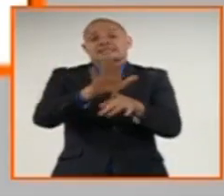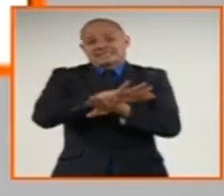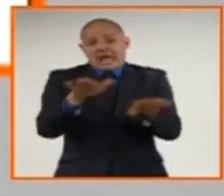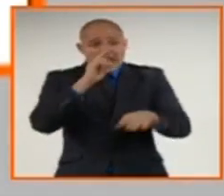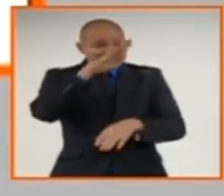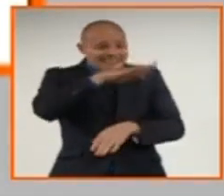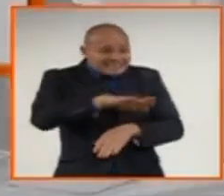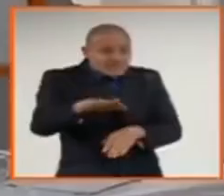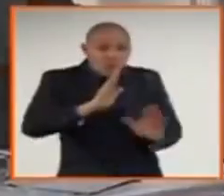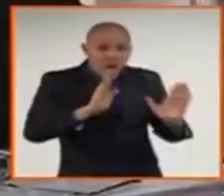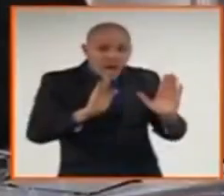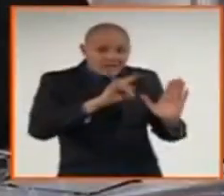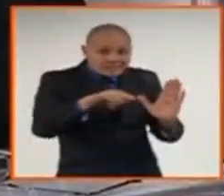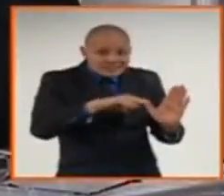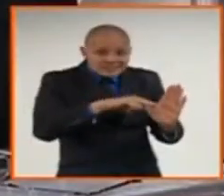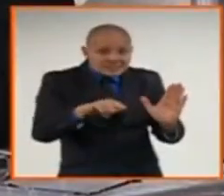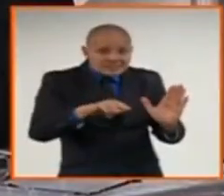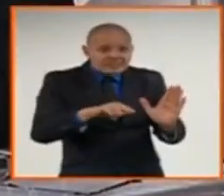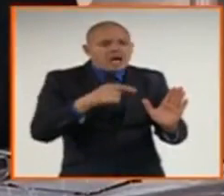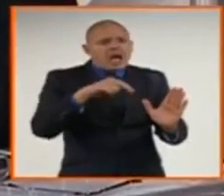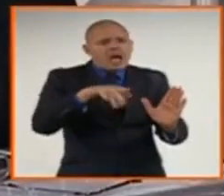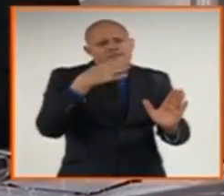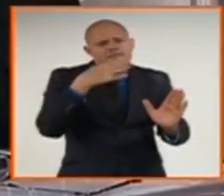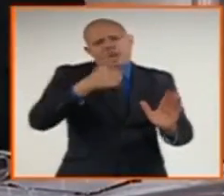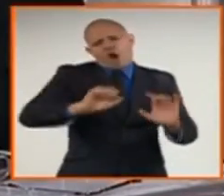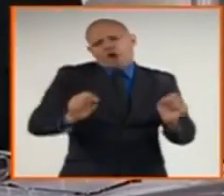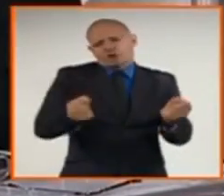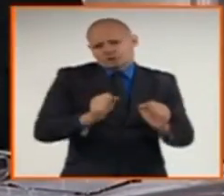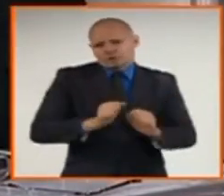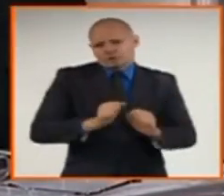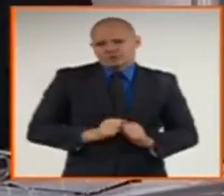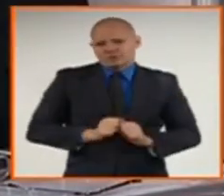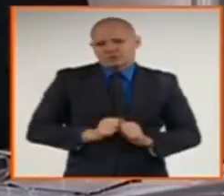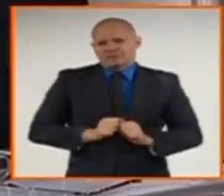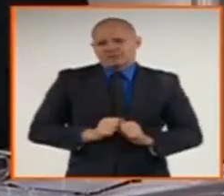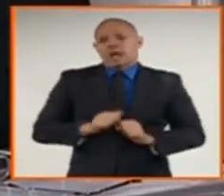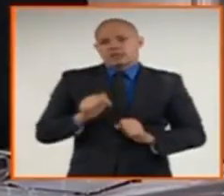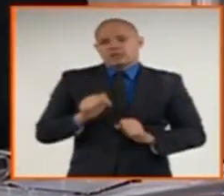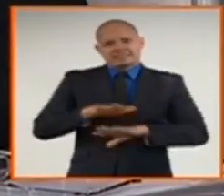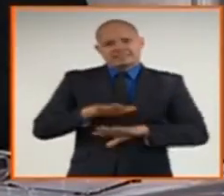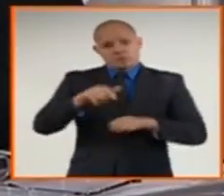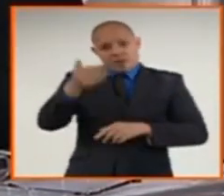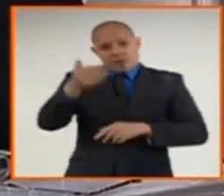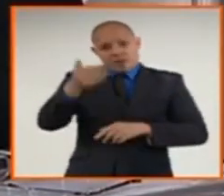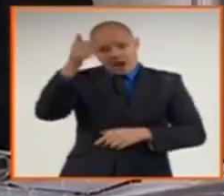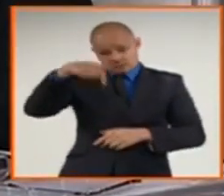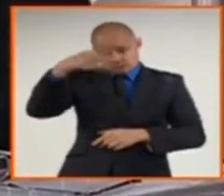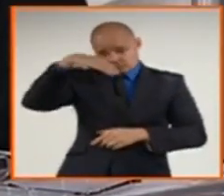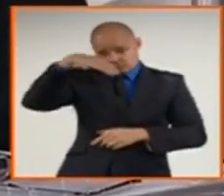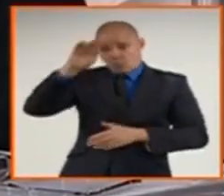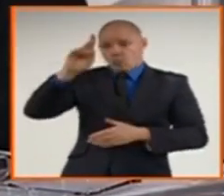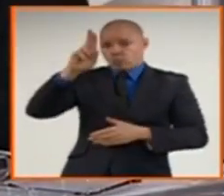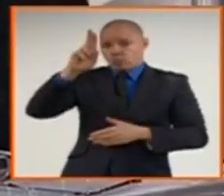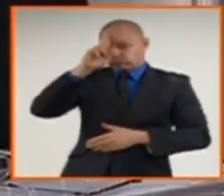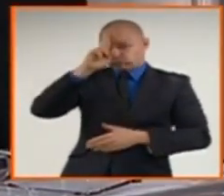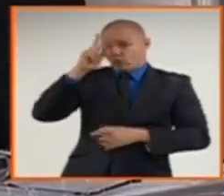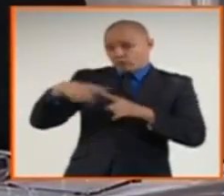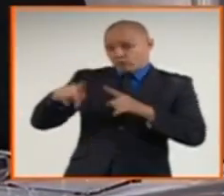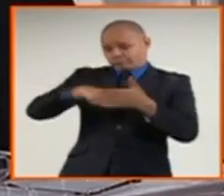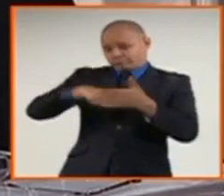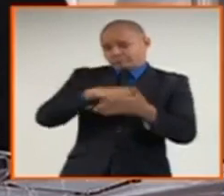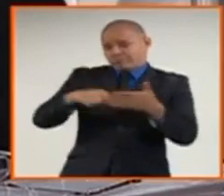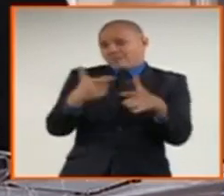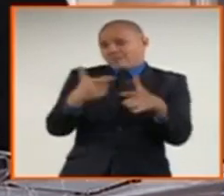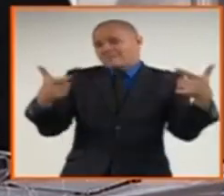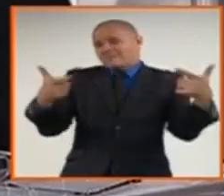niños, que indiscutiblemente fue el colofón de la estrategia cubana con el uso masivo de la vacuna soberana